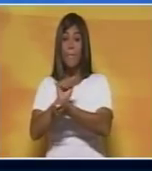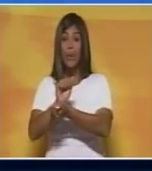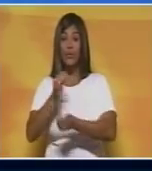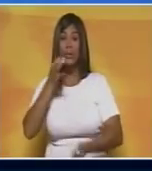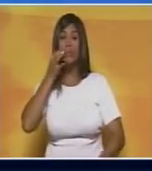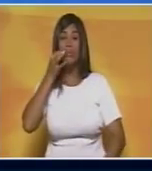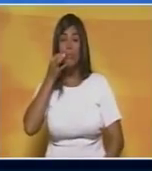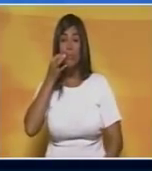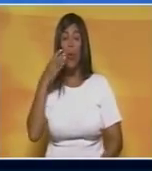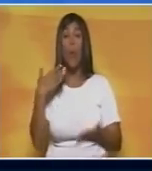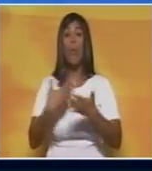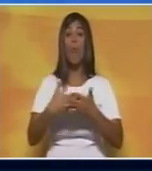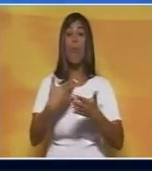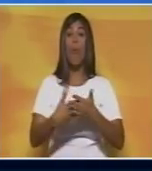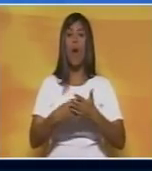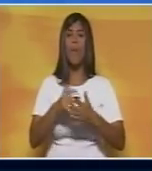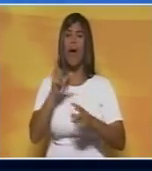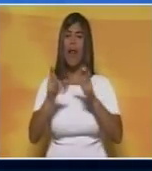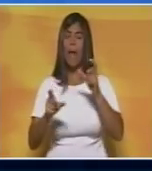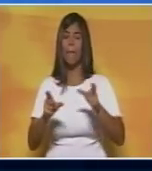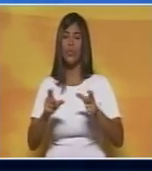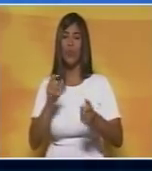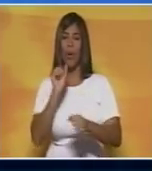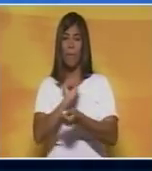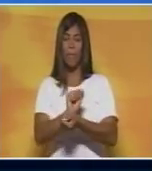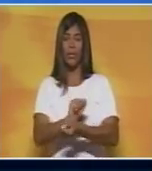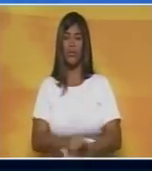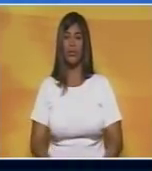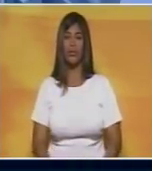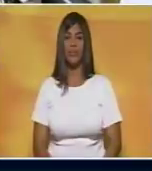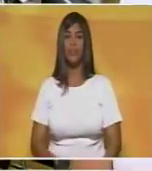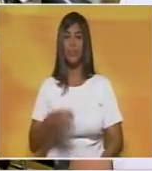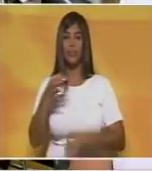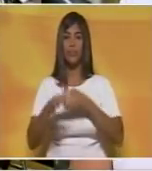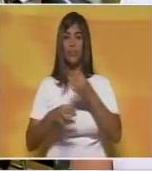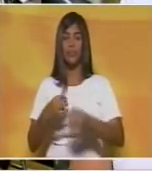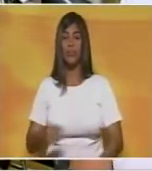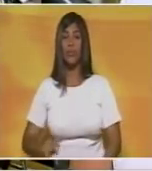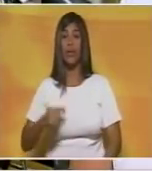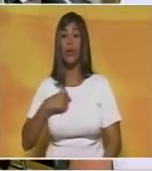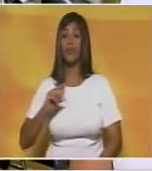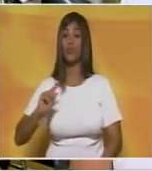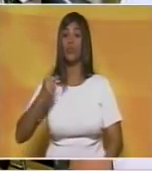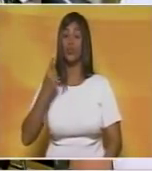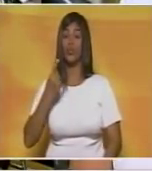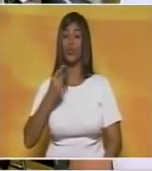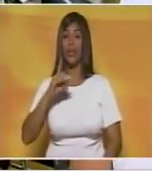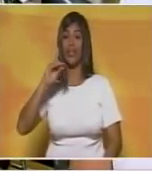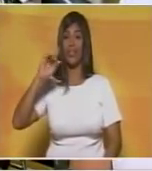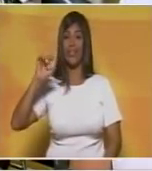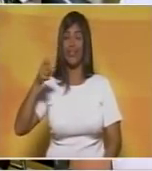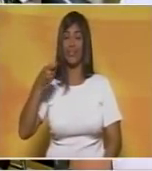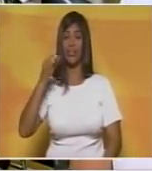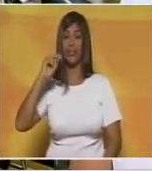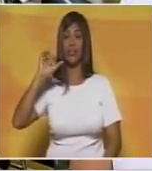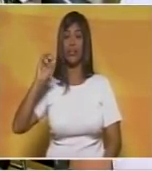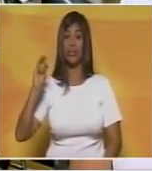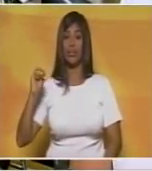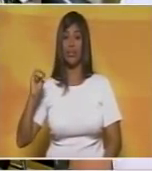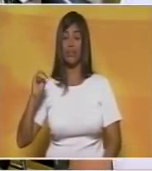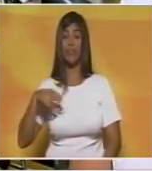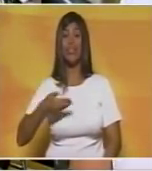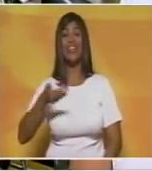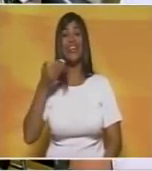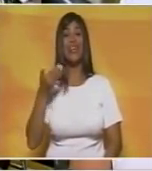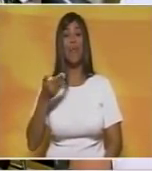cuales están esas personas. Veamos parte de lo que dijo. 1. El DIGESIM en Boleíta. Es importante